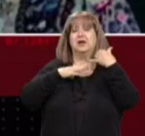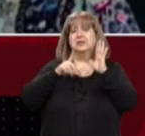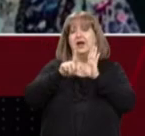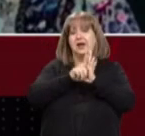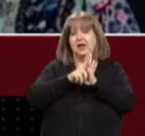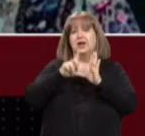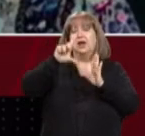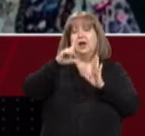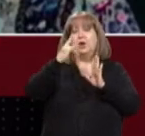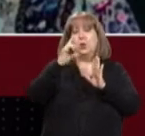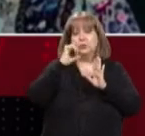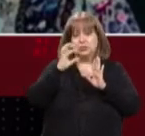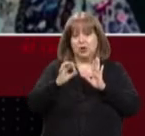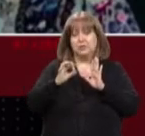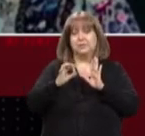las acepté.